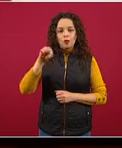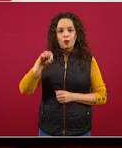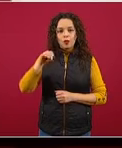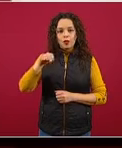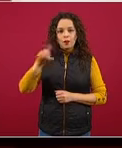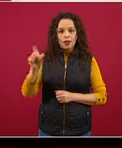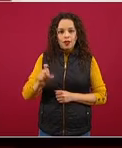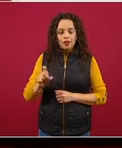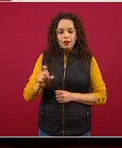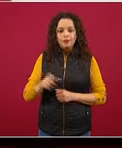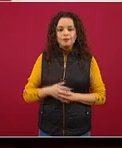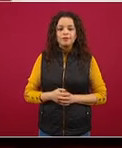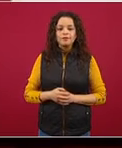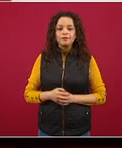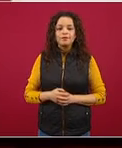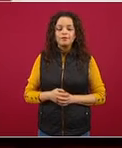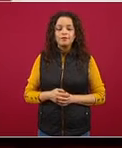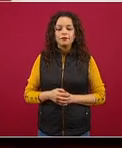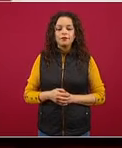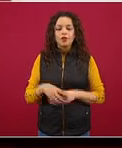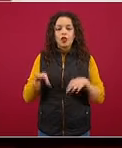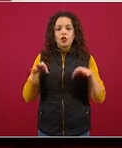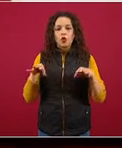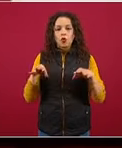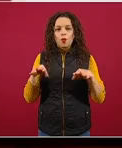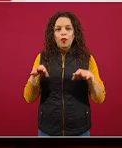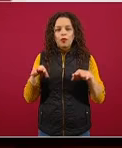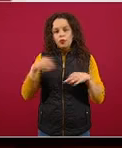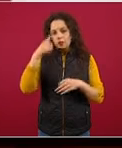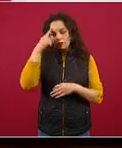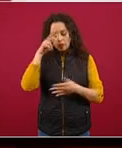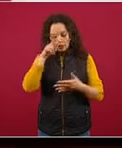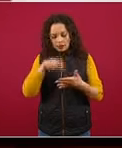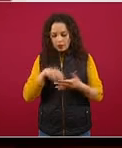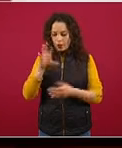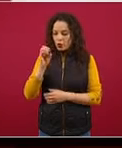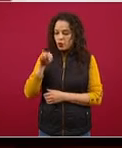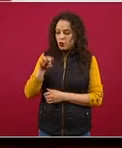personal de salud, documentos de consulta, y por ahí